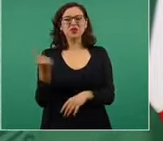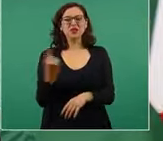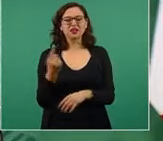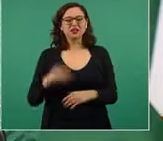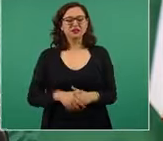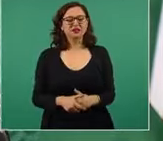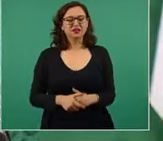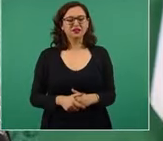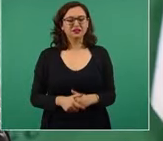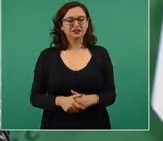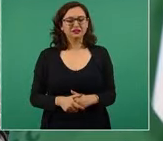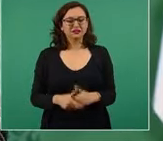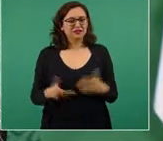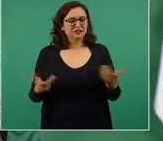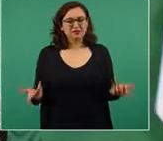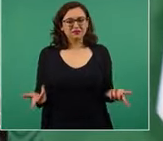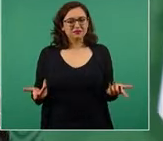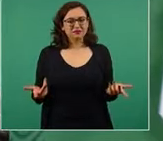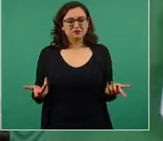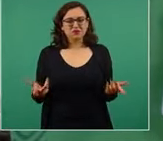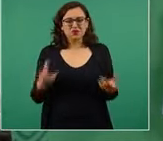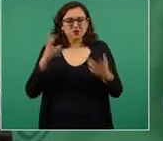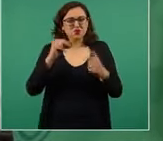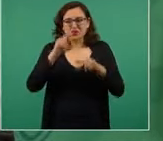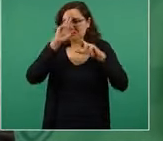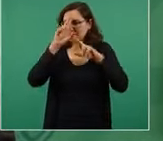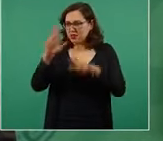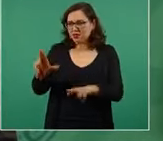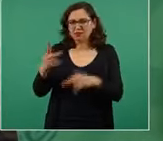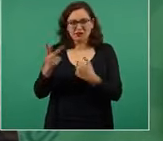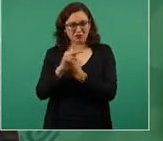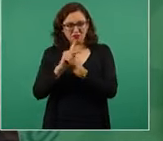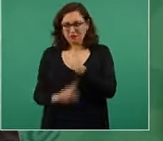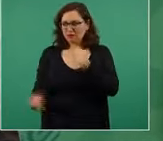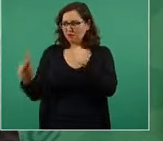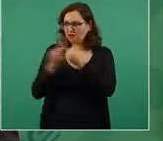no respetan ni siquiera las formas?